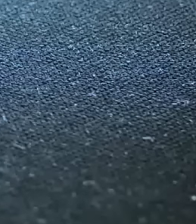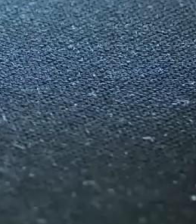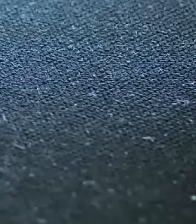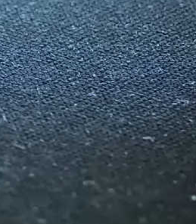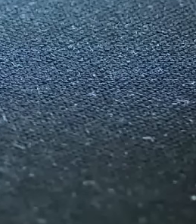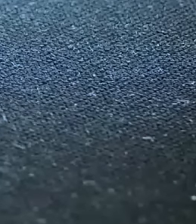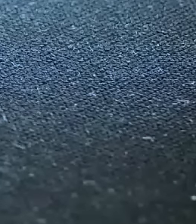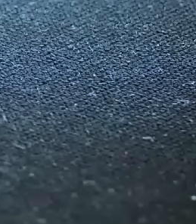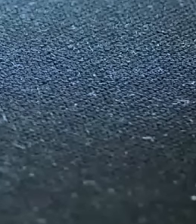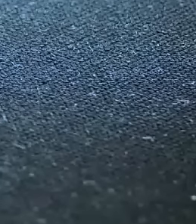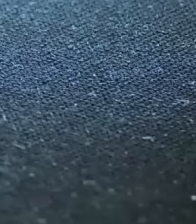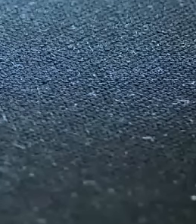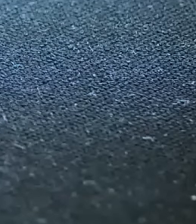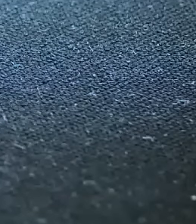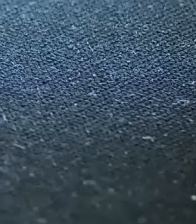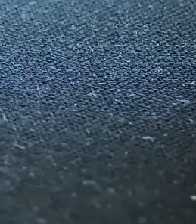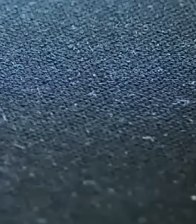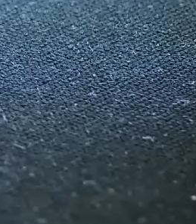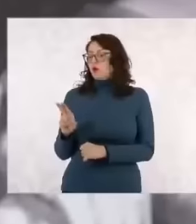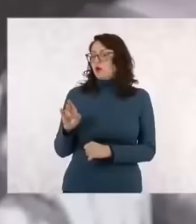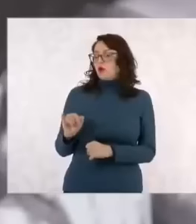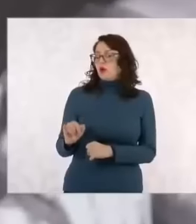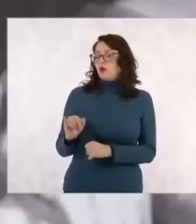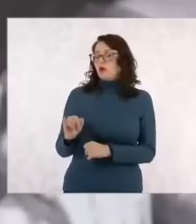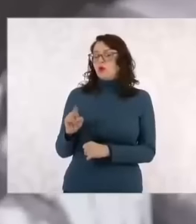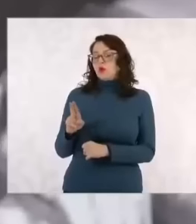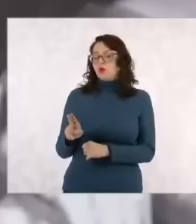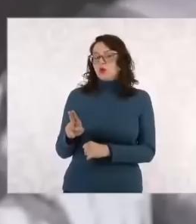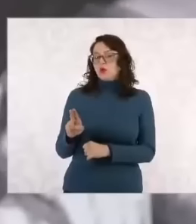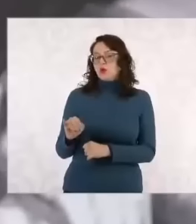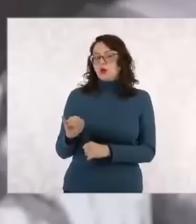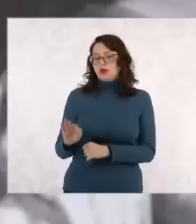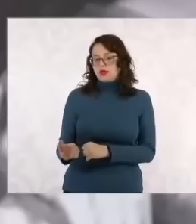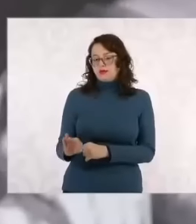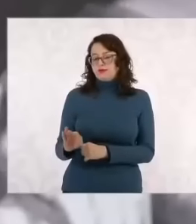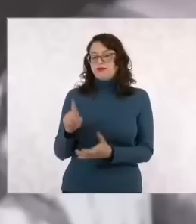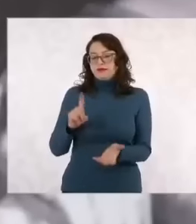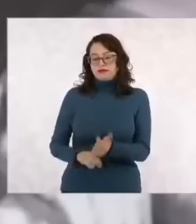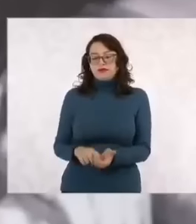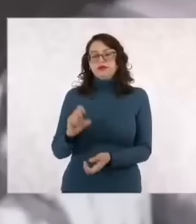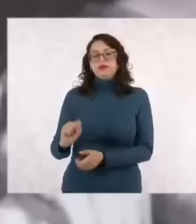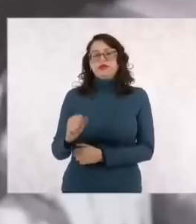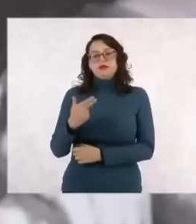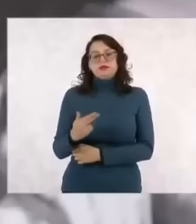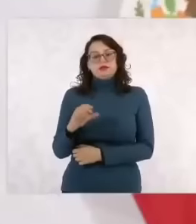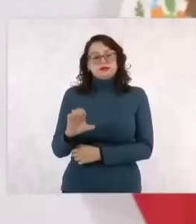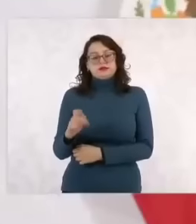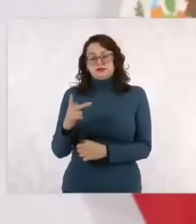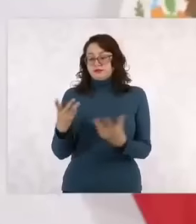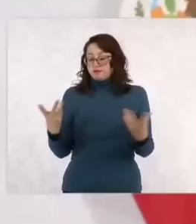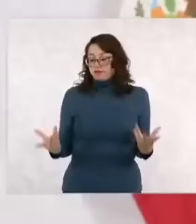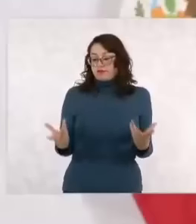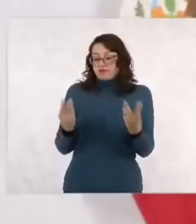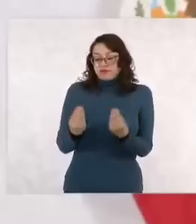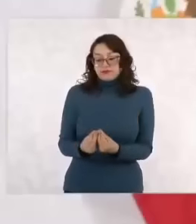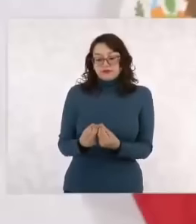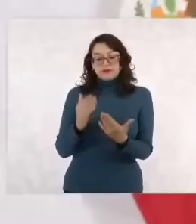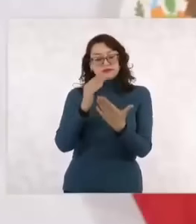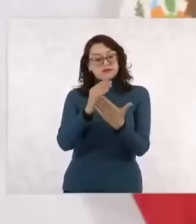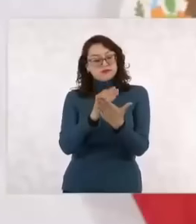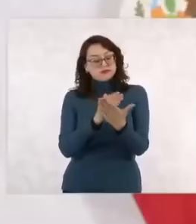Vamos a recuperar las palabras del secretario de Seguridad y Protección Ciudadana, Omar García Harfuch. Como dijimos, esto